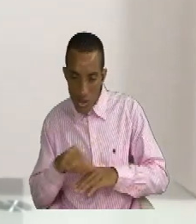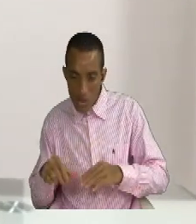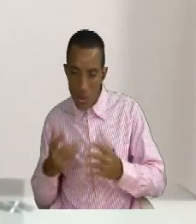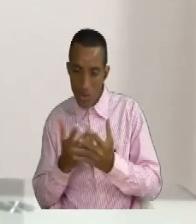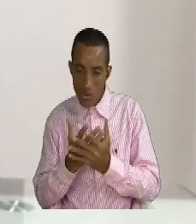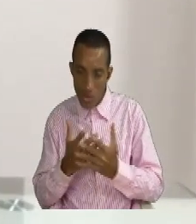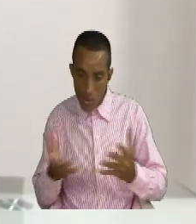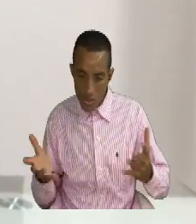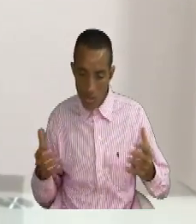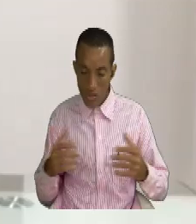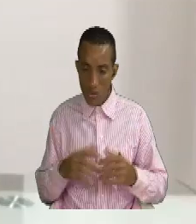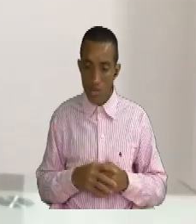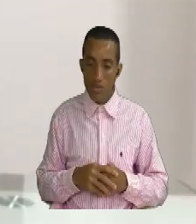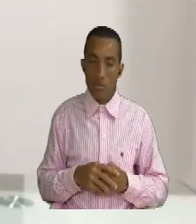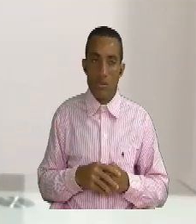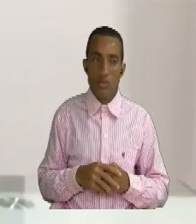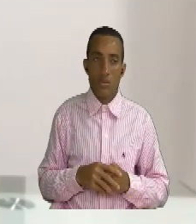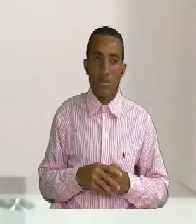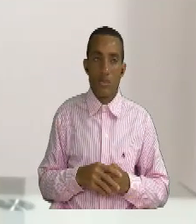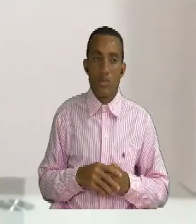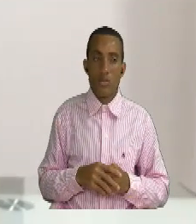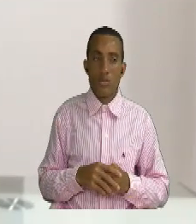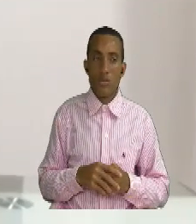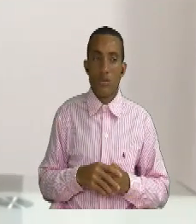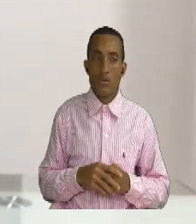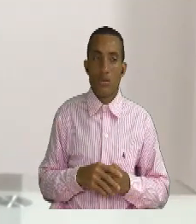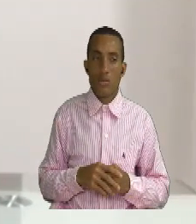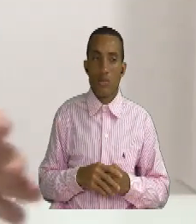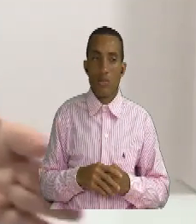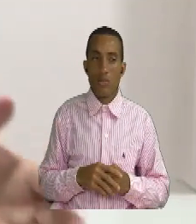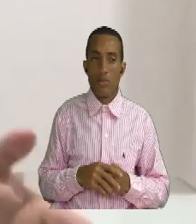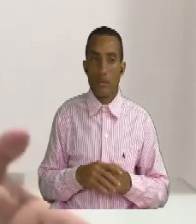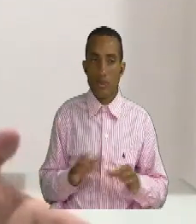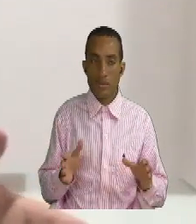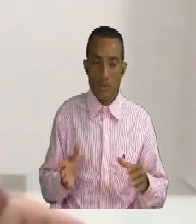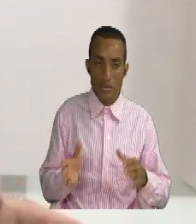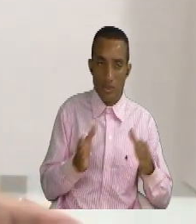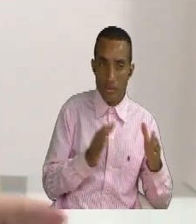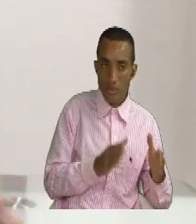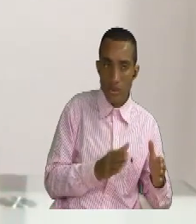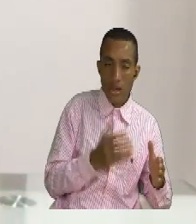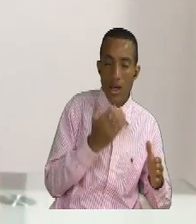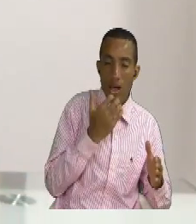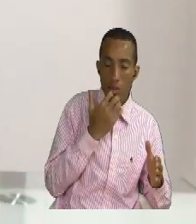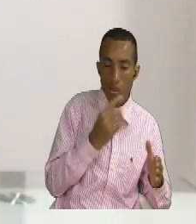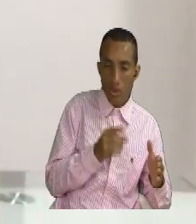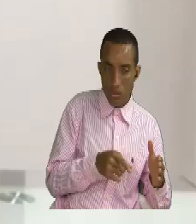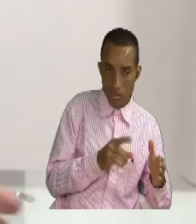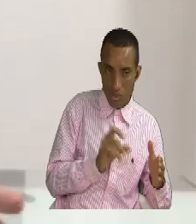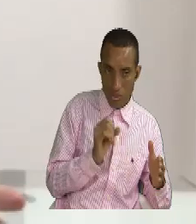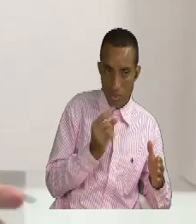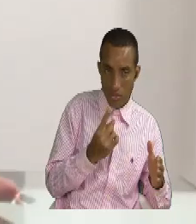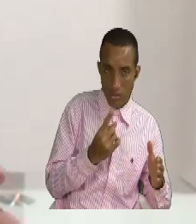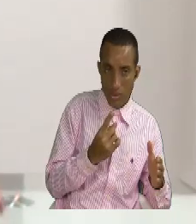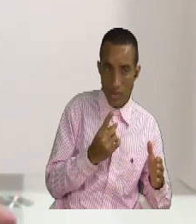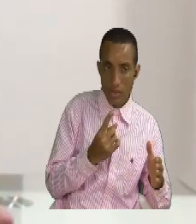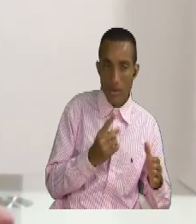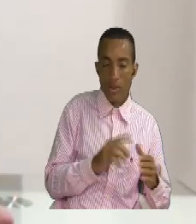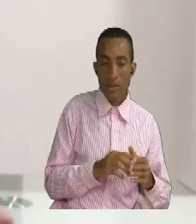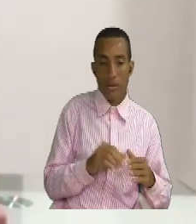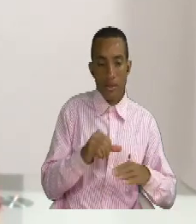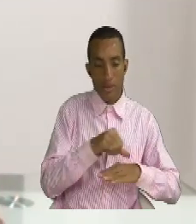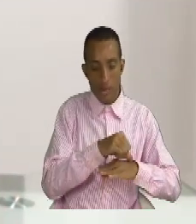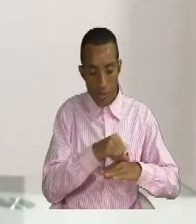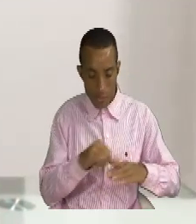procedimientos invasivos como no invasivos. En los procedimientos invasivos podemos contar con todos los procedimientos de cirugía